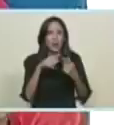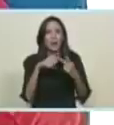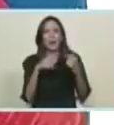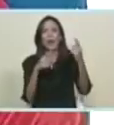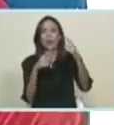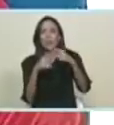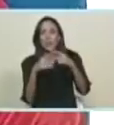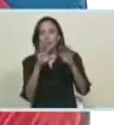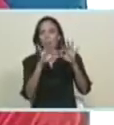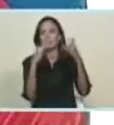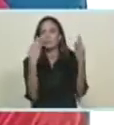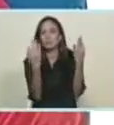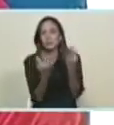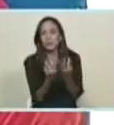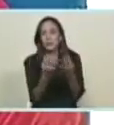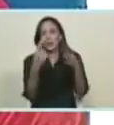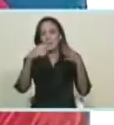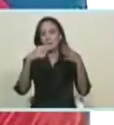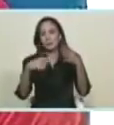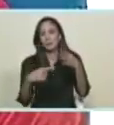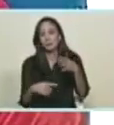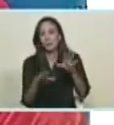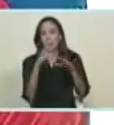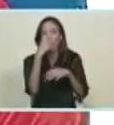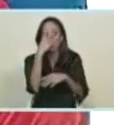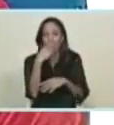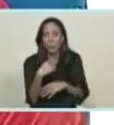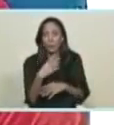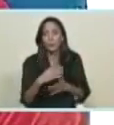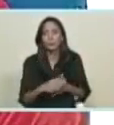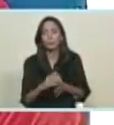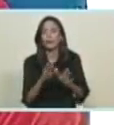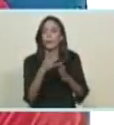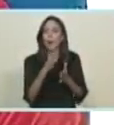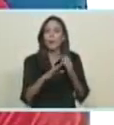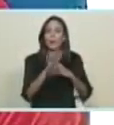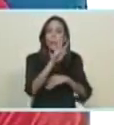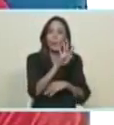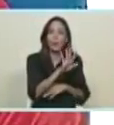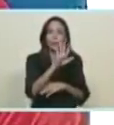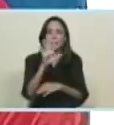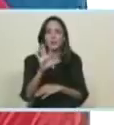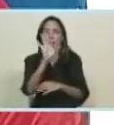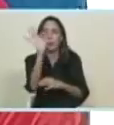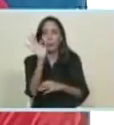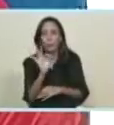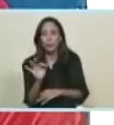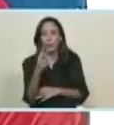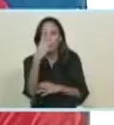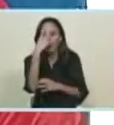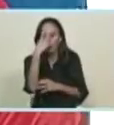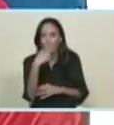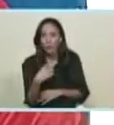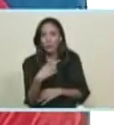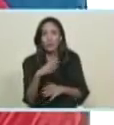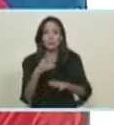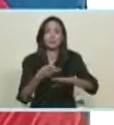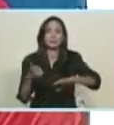nuestras abuelas, y mostraba al mundo 45% en pobreza extrema, en